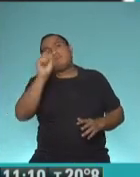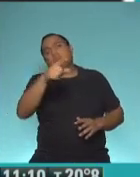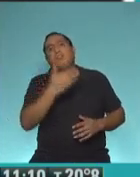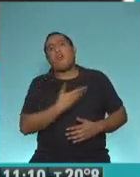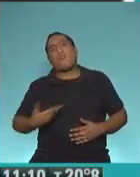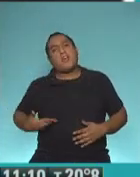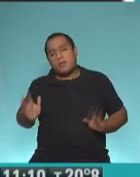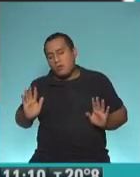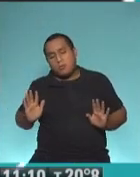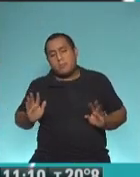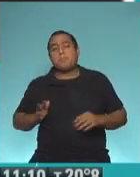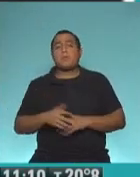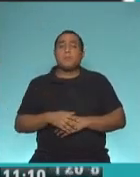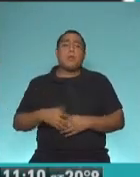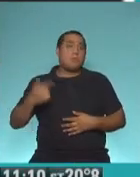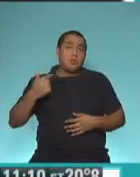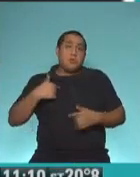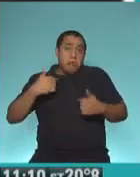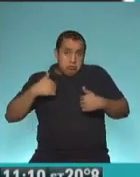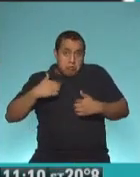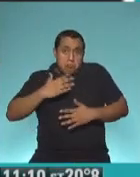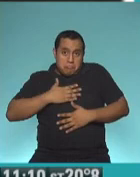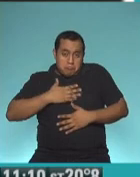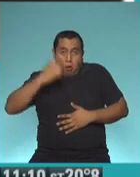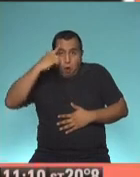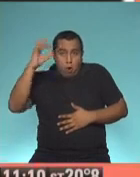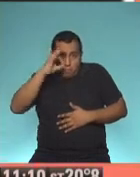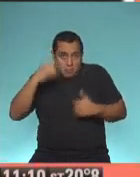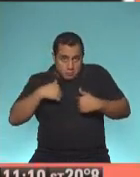lo que quiero decir es que desde mi punto de vista personal,